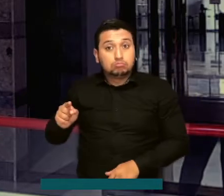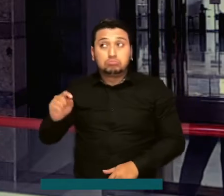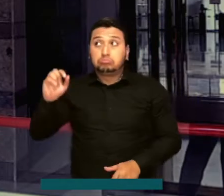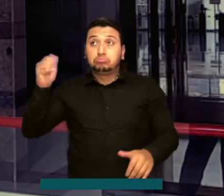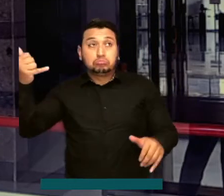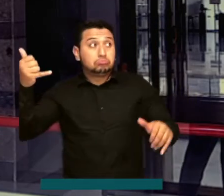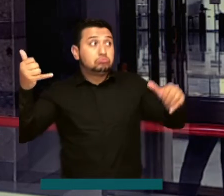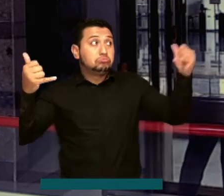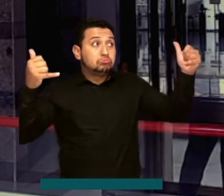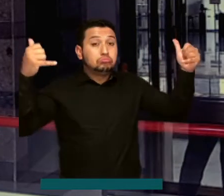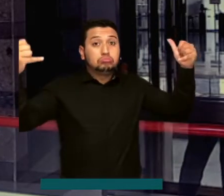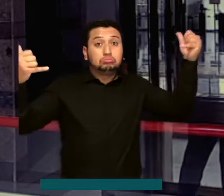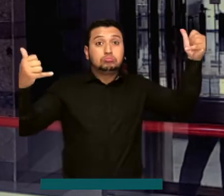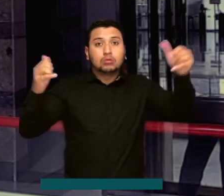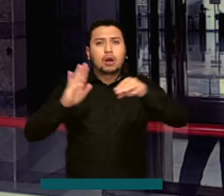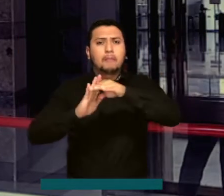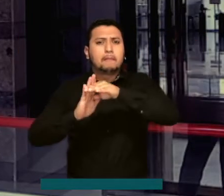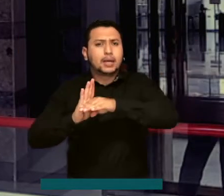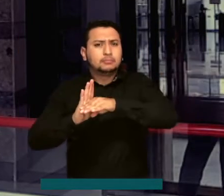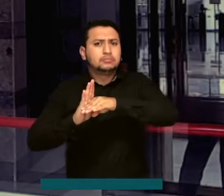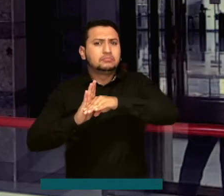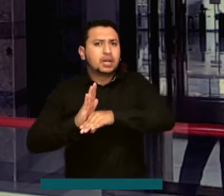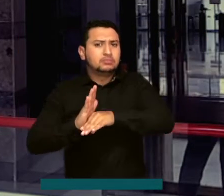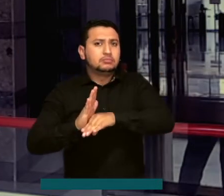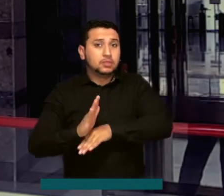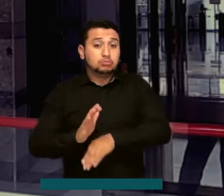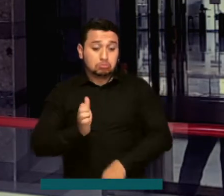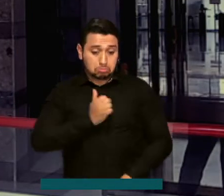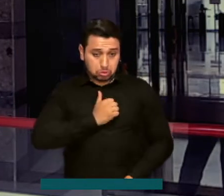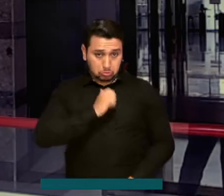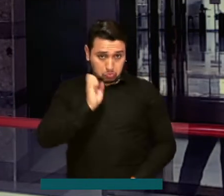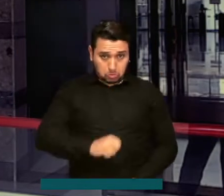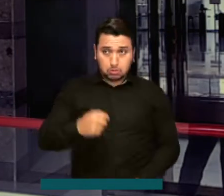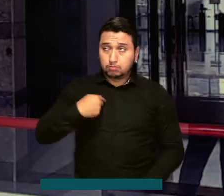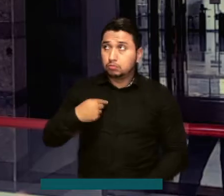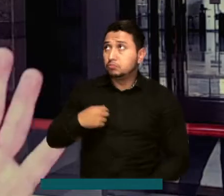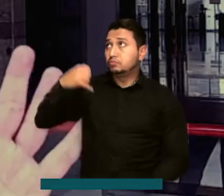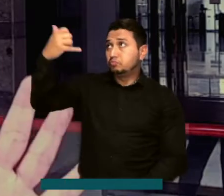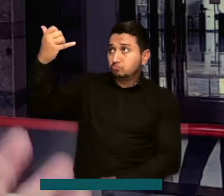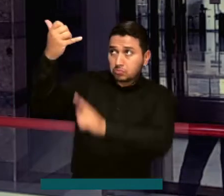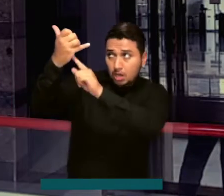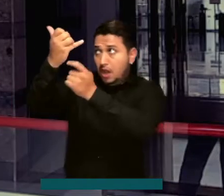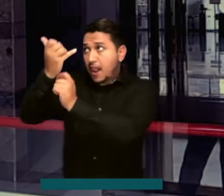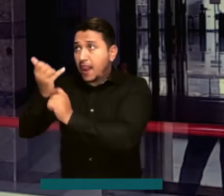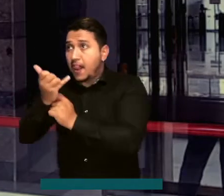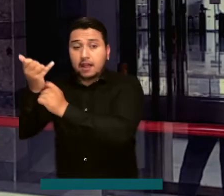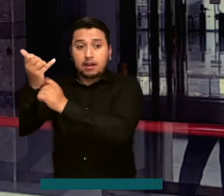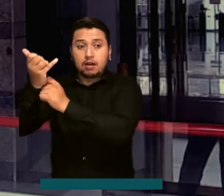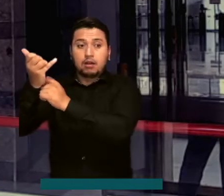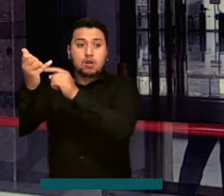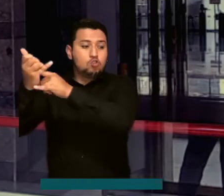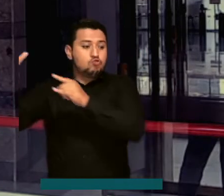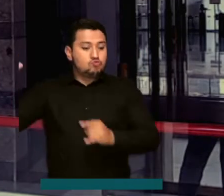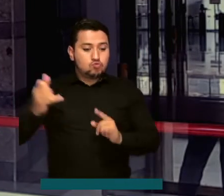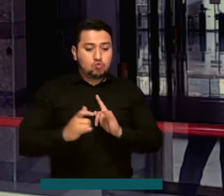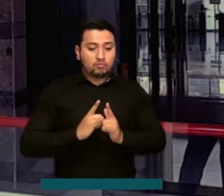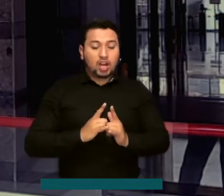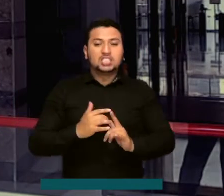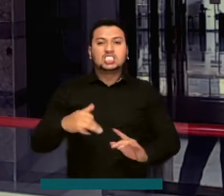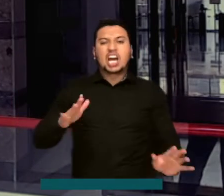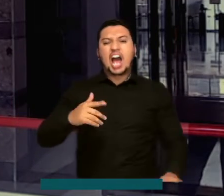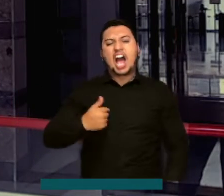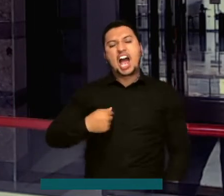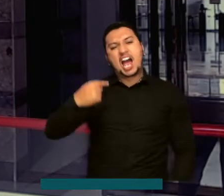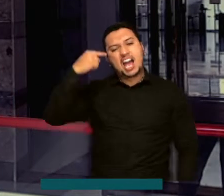vez más baratas año tras año y han llegado al punto de que las puede instalar usted mismo, eso no quiere decir que los usuarios deban